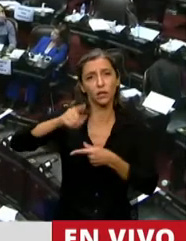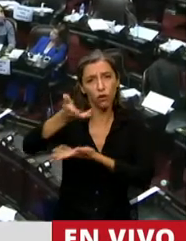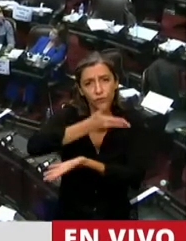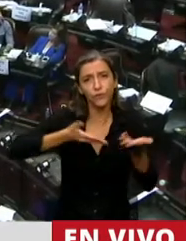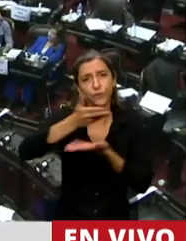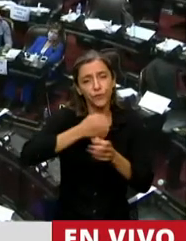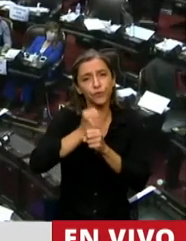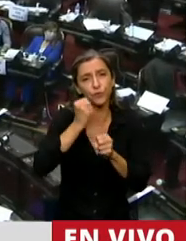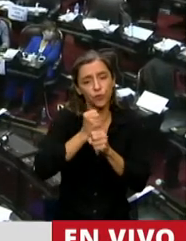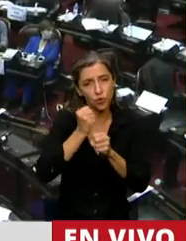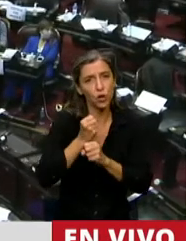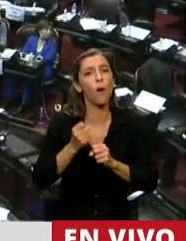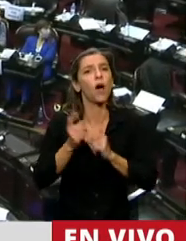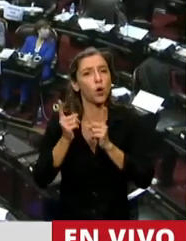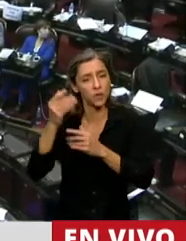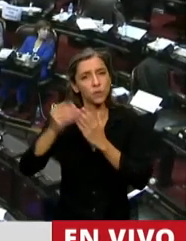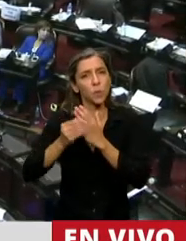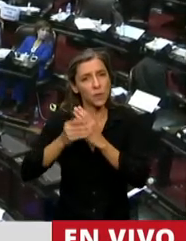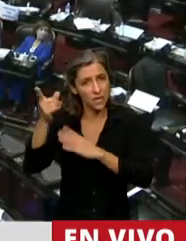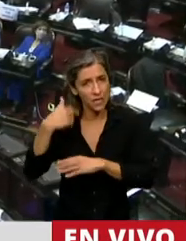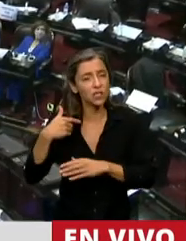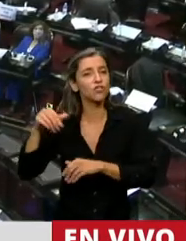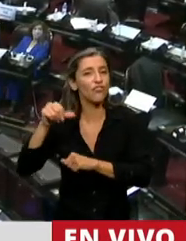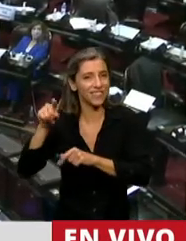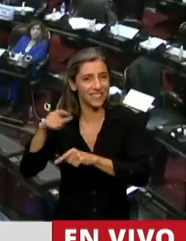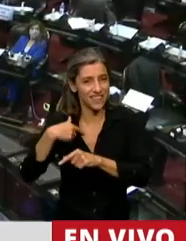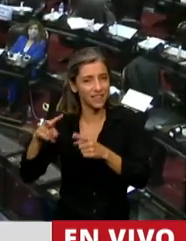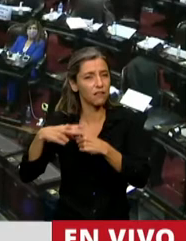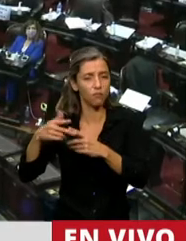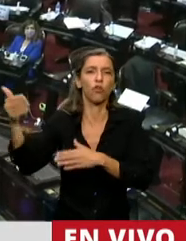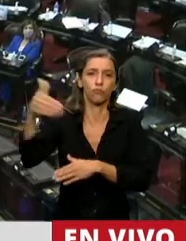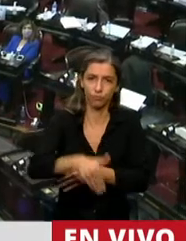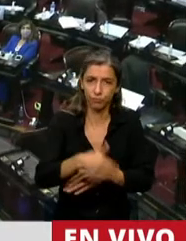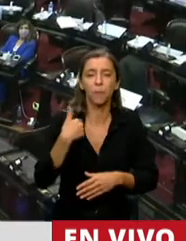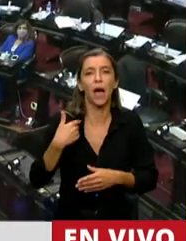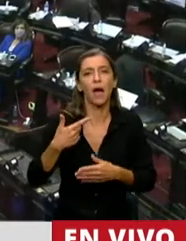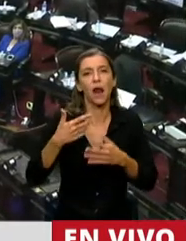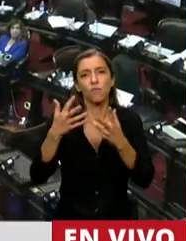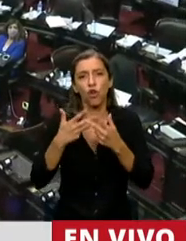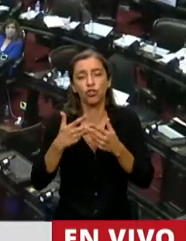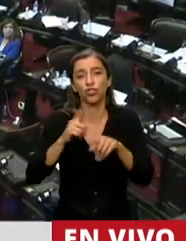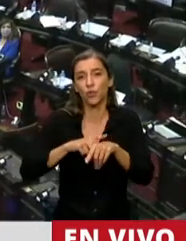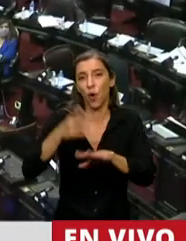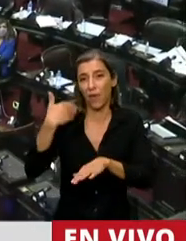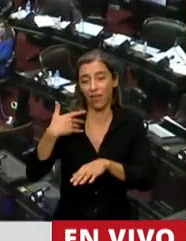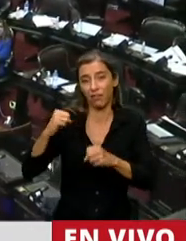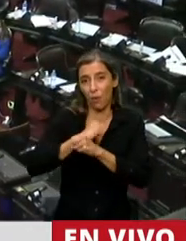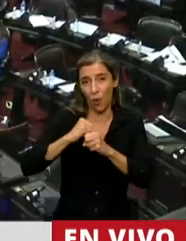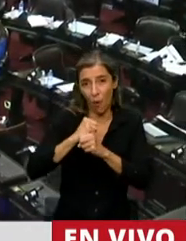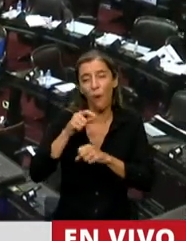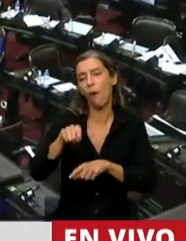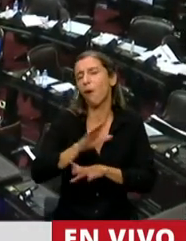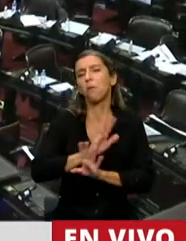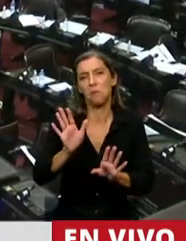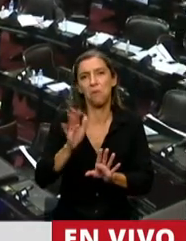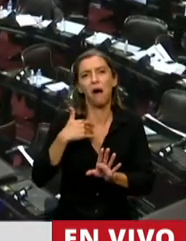También el actual ministro de Ciencia y Técnica fue partícipe. Ese proyecto, con media sanción por unanimidad, que